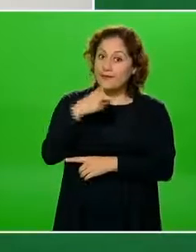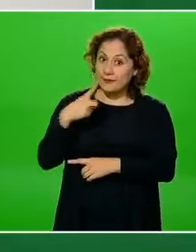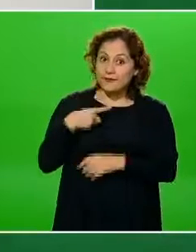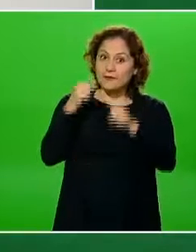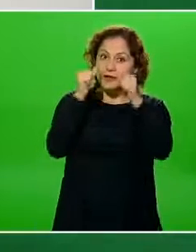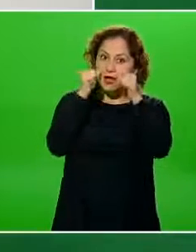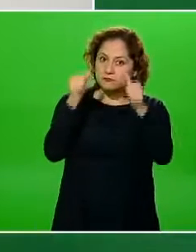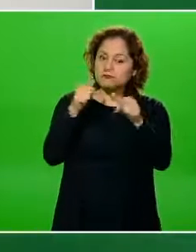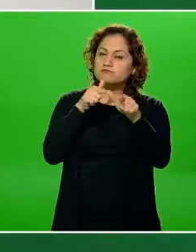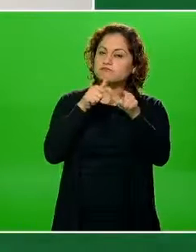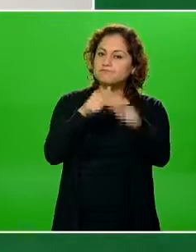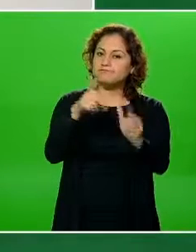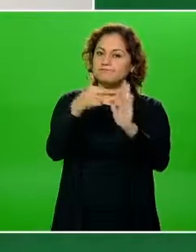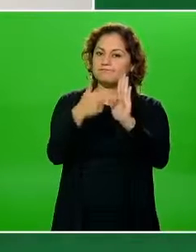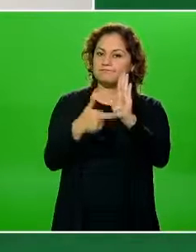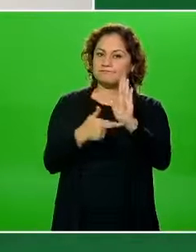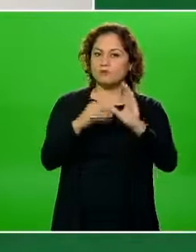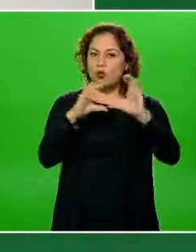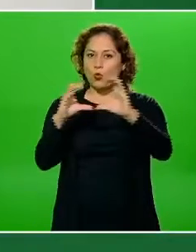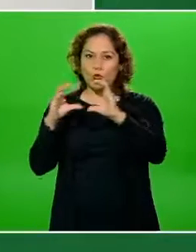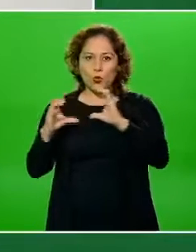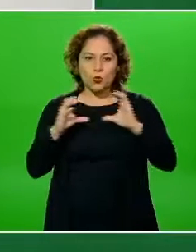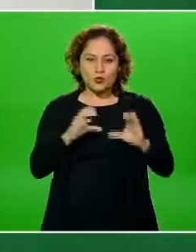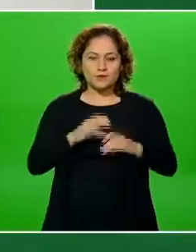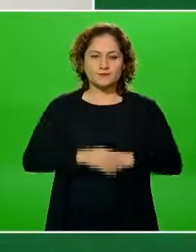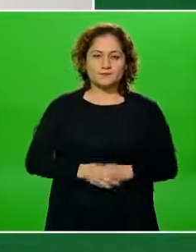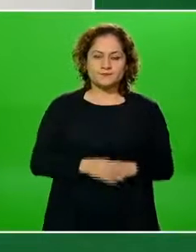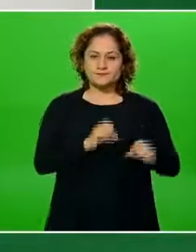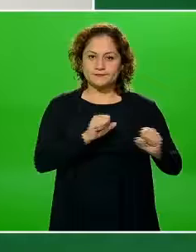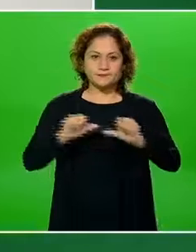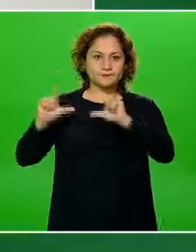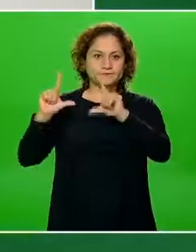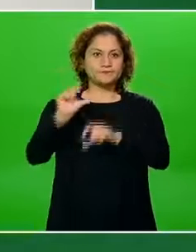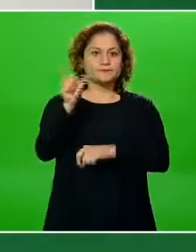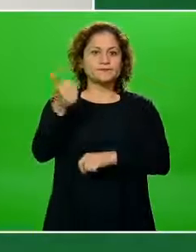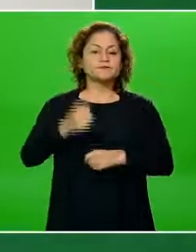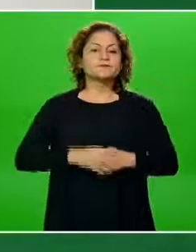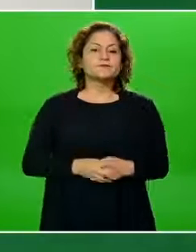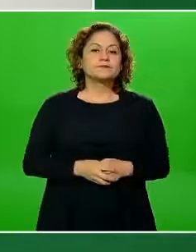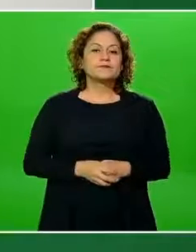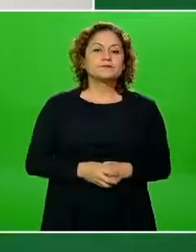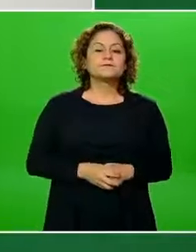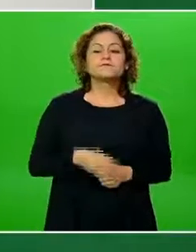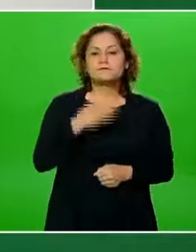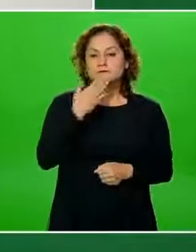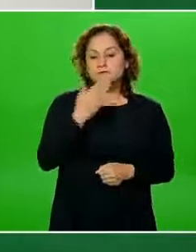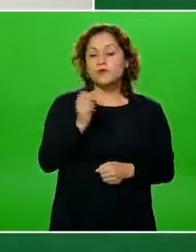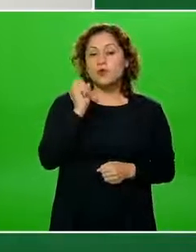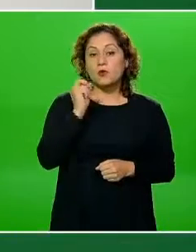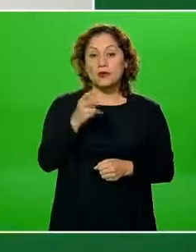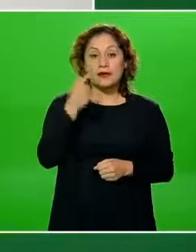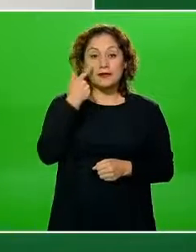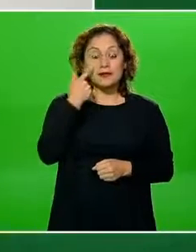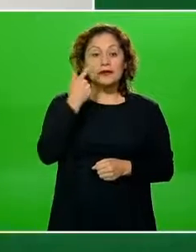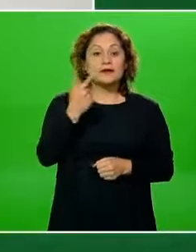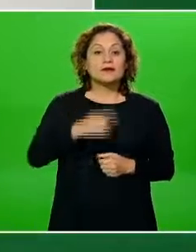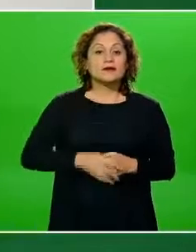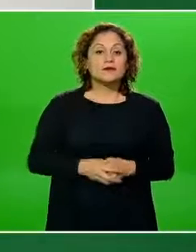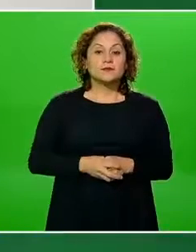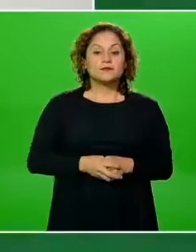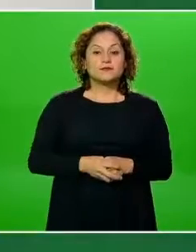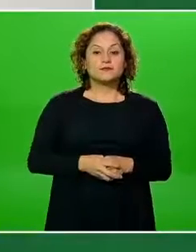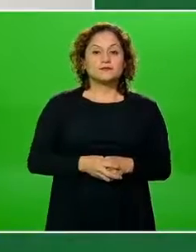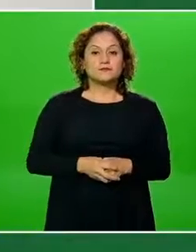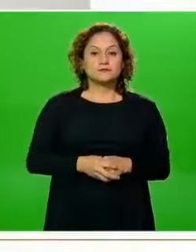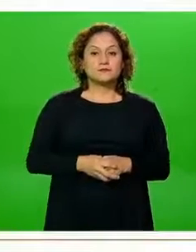me pueden dar la siguiente diapositiva, por favor. Muy bien, ahora vamos a pasar a el